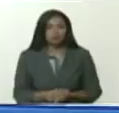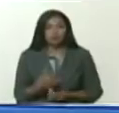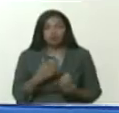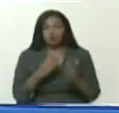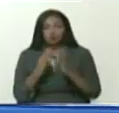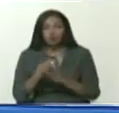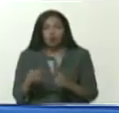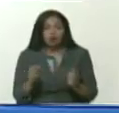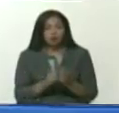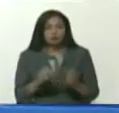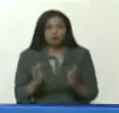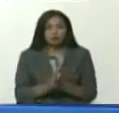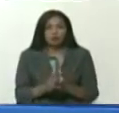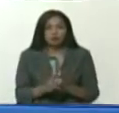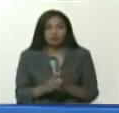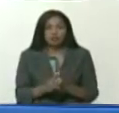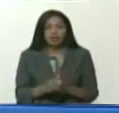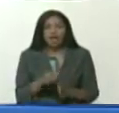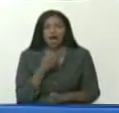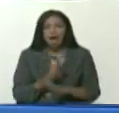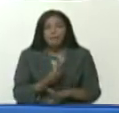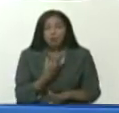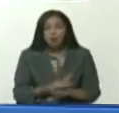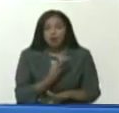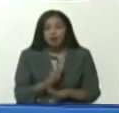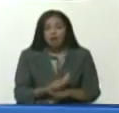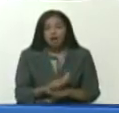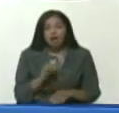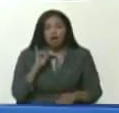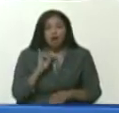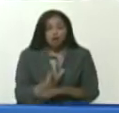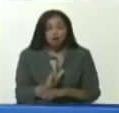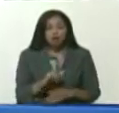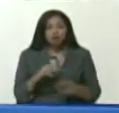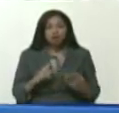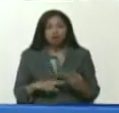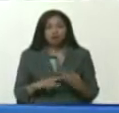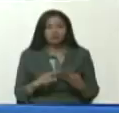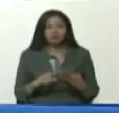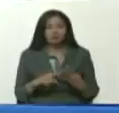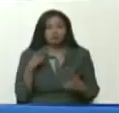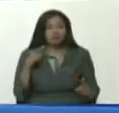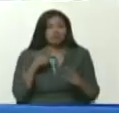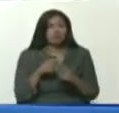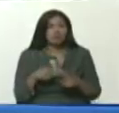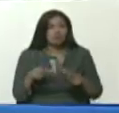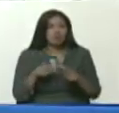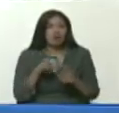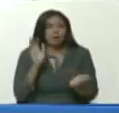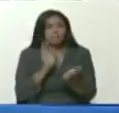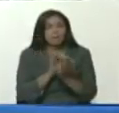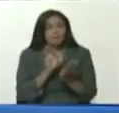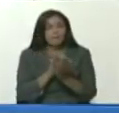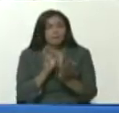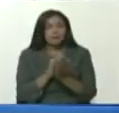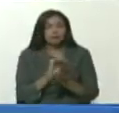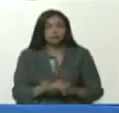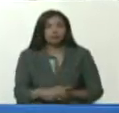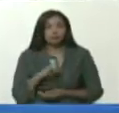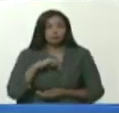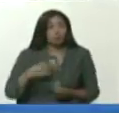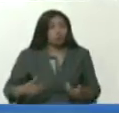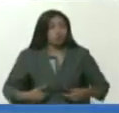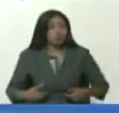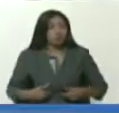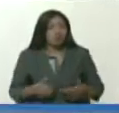y por tierra, a Monagas, a Sucre y llegaremos directamente a Nueva Esparta. Estamos haciendo un gran esfuerzo